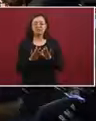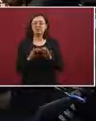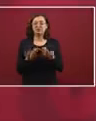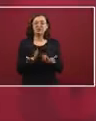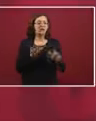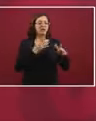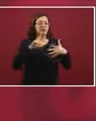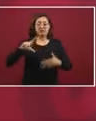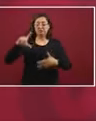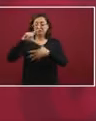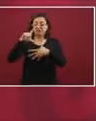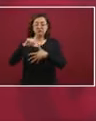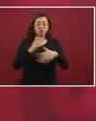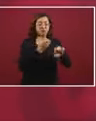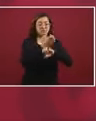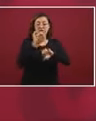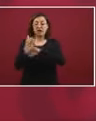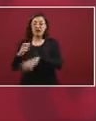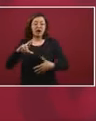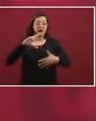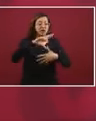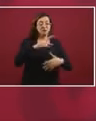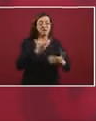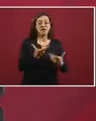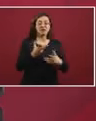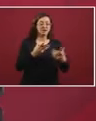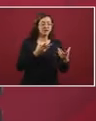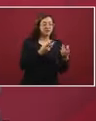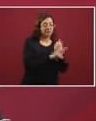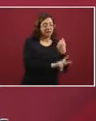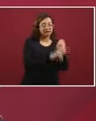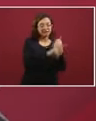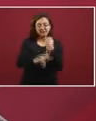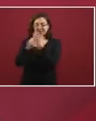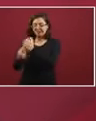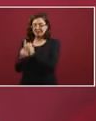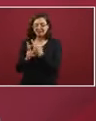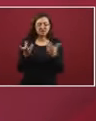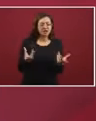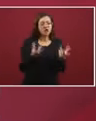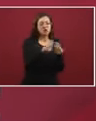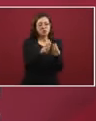estados latinoamericanos y del Caribe. México propuso y se propuso